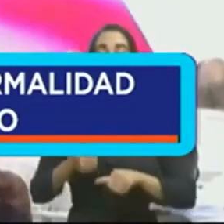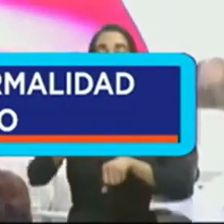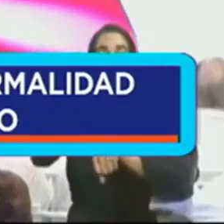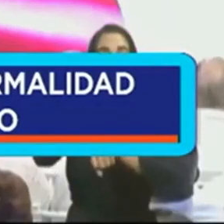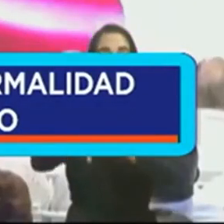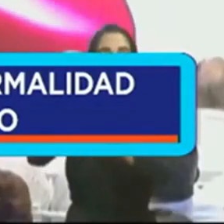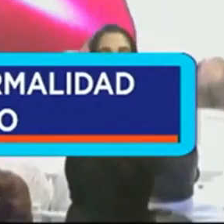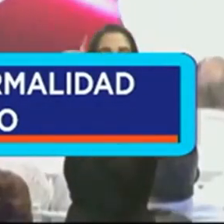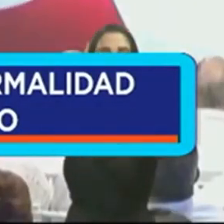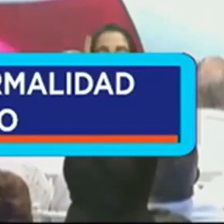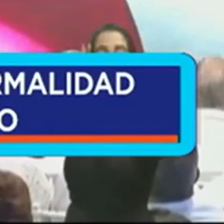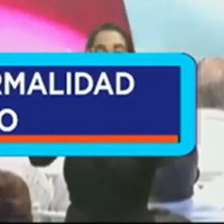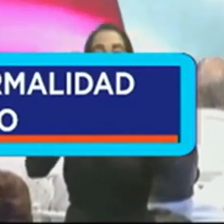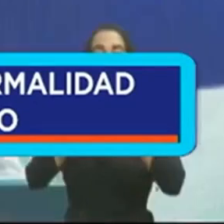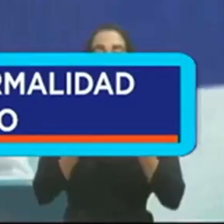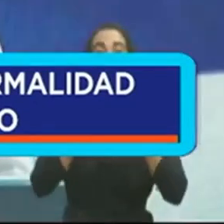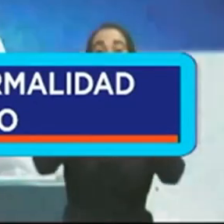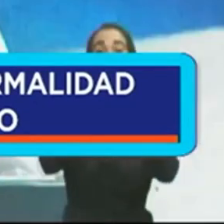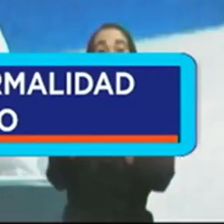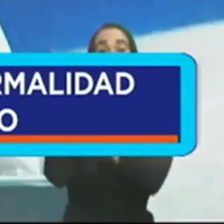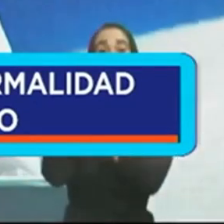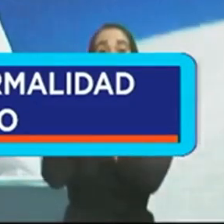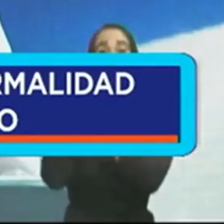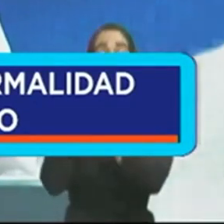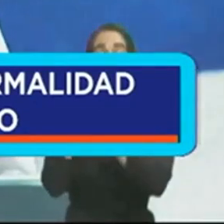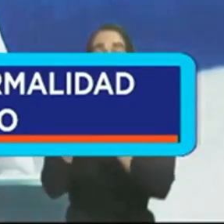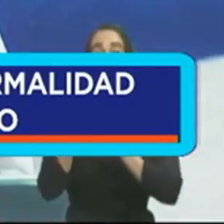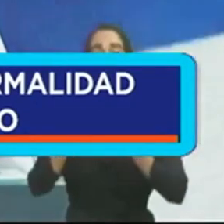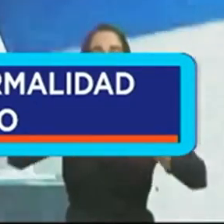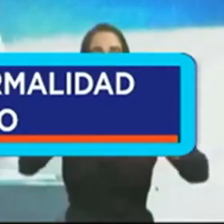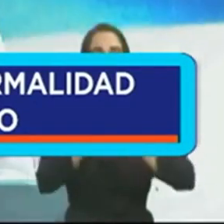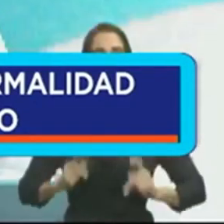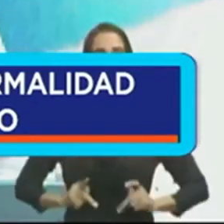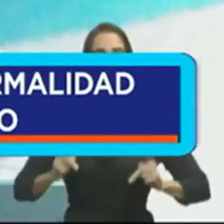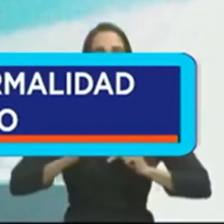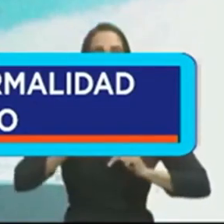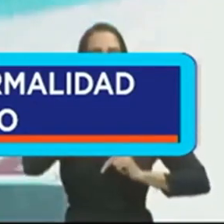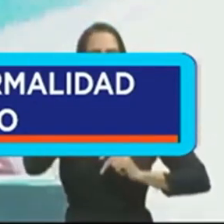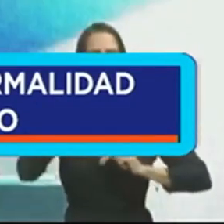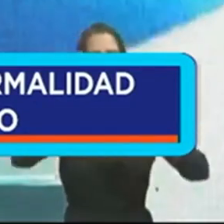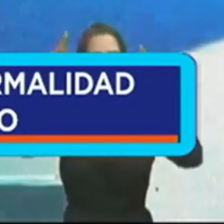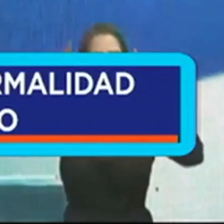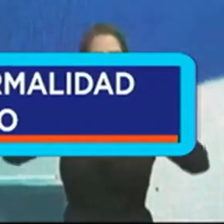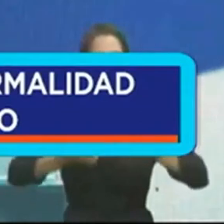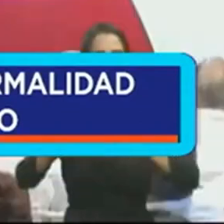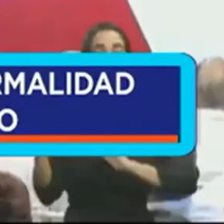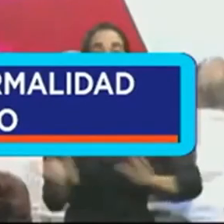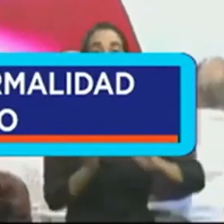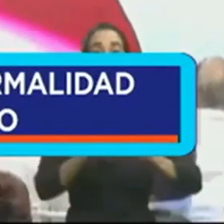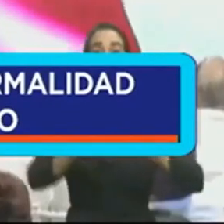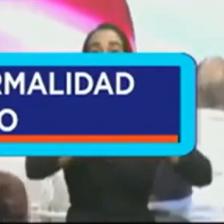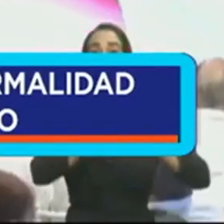meta devolver la esperanza a quienes la habían perdido y dar mayor dignidad en sus vidas a esa parte de la población que,